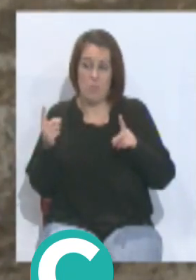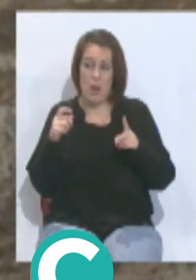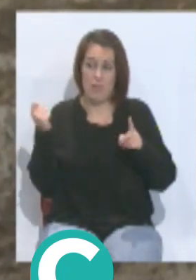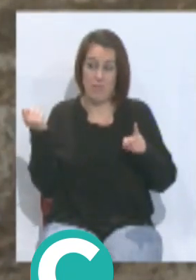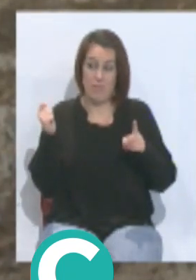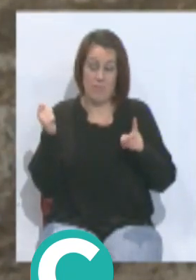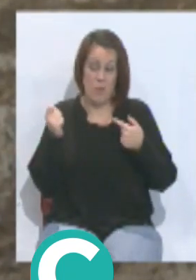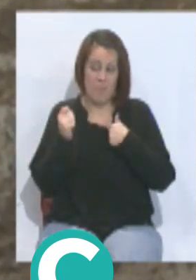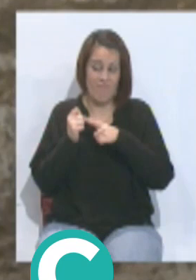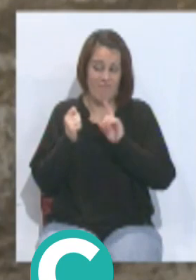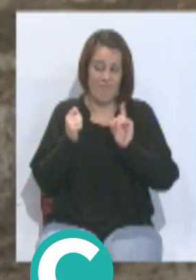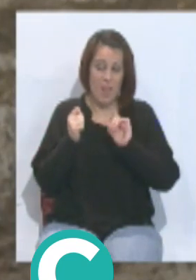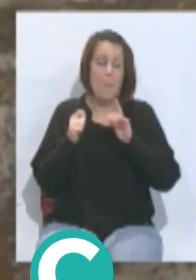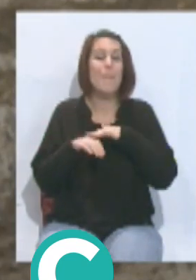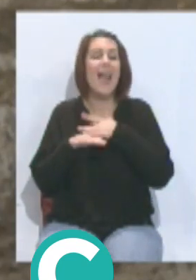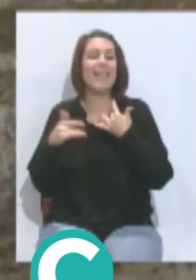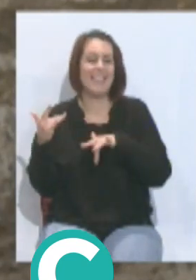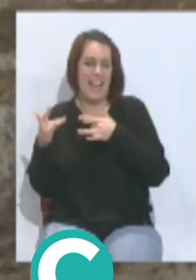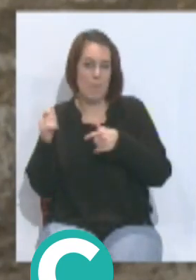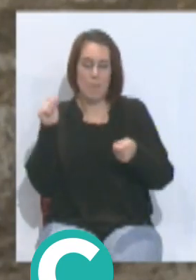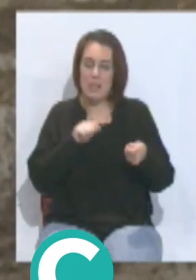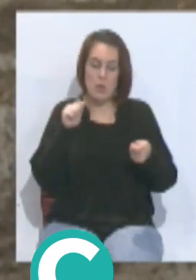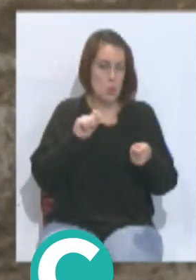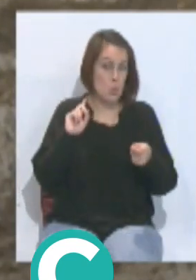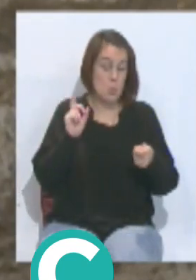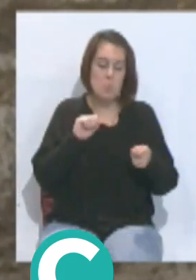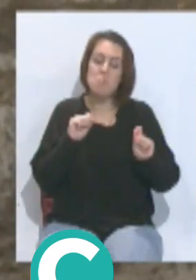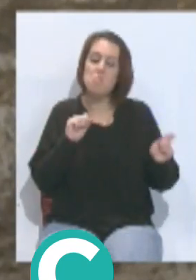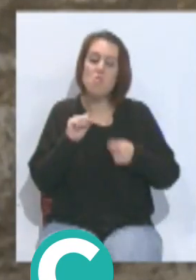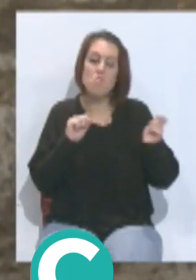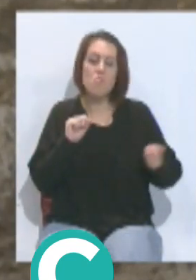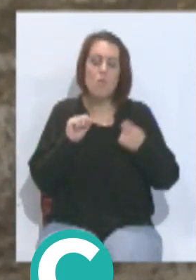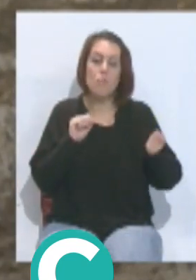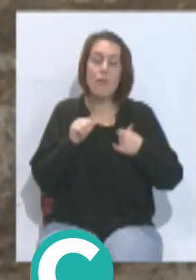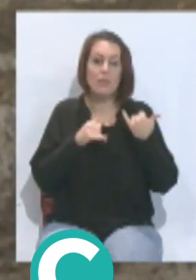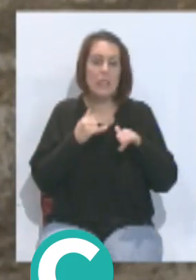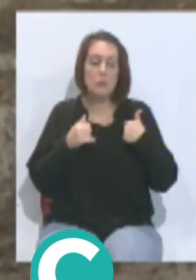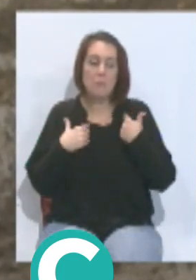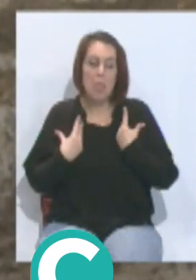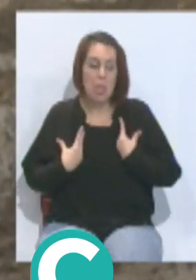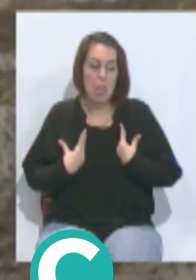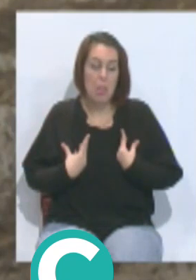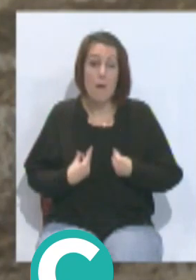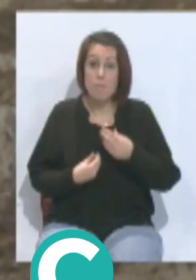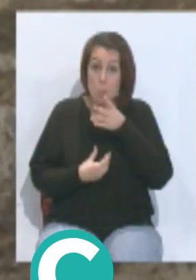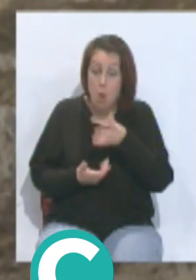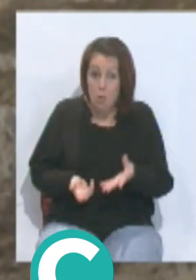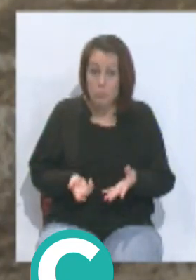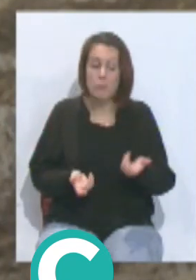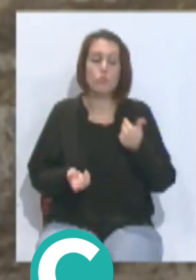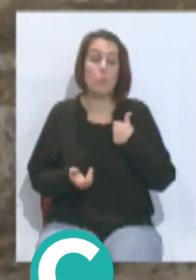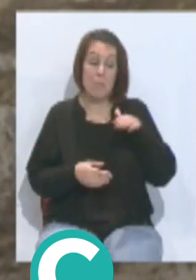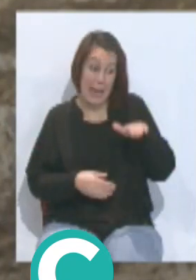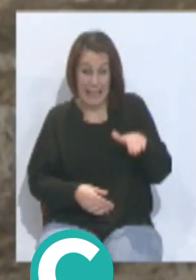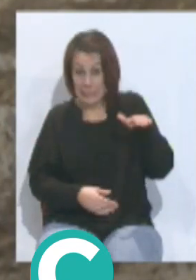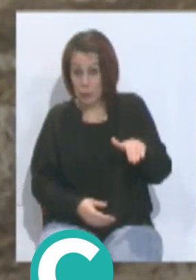para el mástil, no para el platillo. Y yo pum. Total, que al final yo me llevé un disgusto grande porque, claro, entre otras cosas, yo